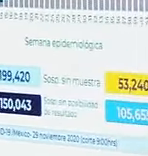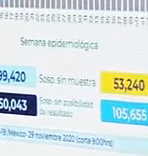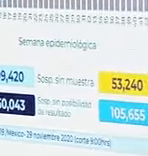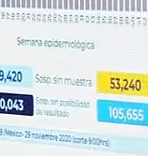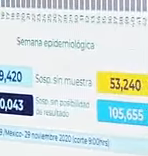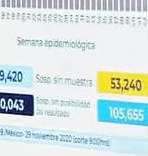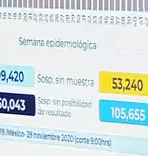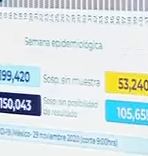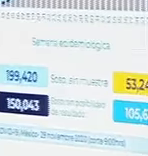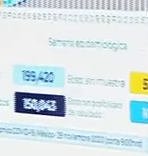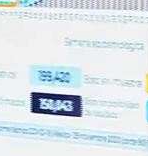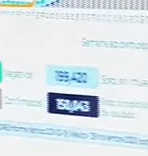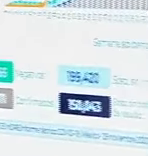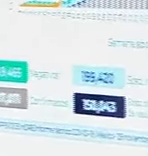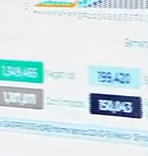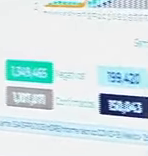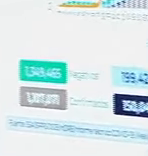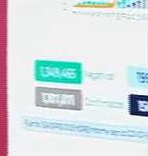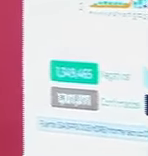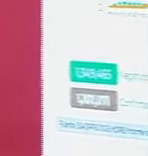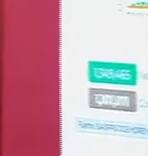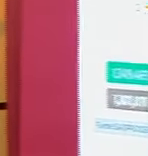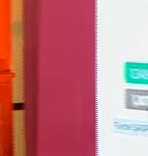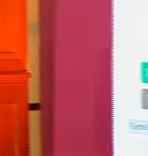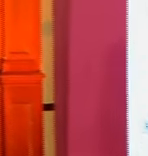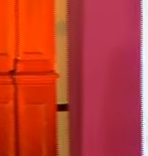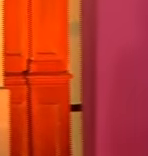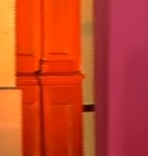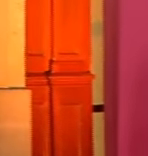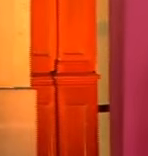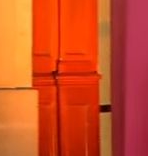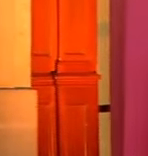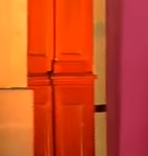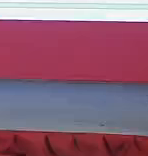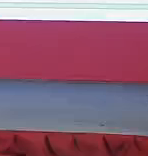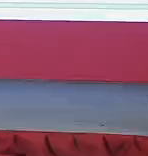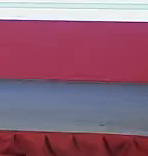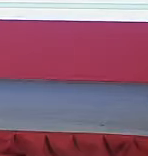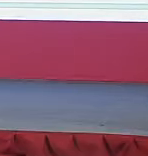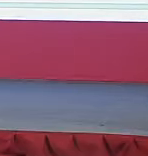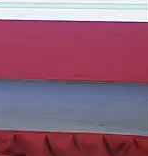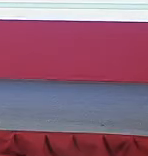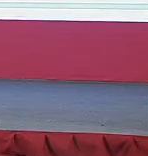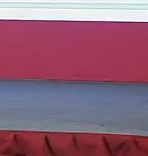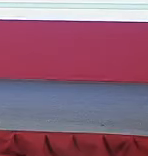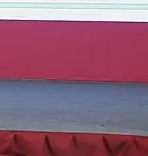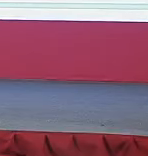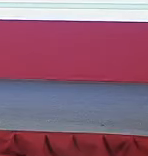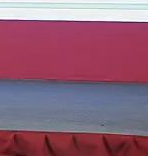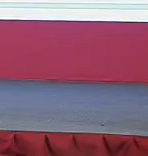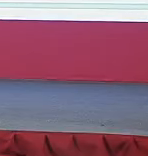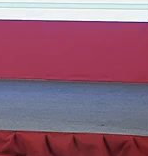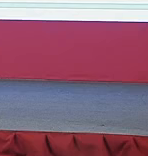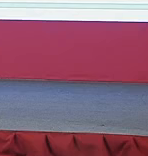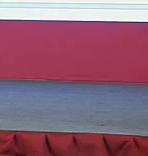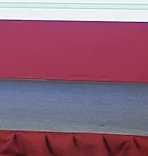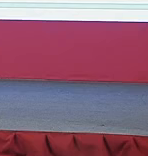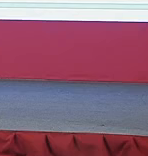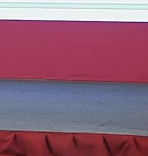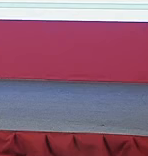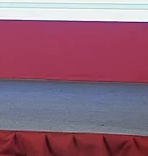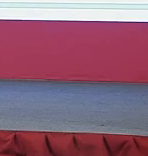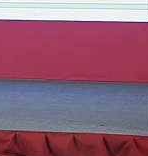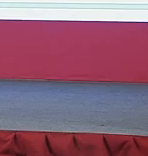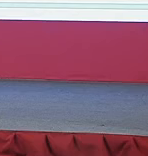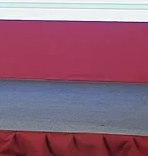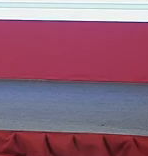gran mayoría, además de hacer un estudio epidemiológico, se le ha tomado una muestra para descartar